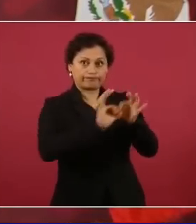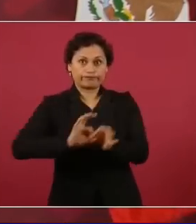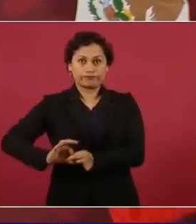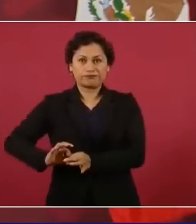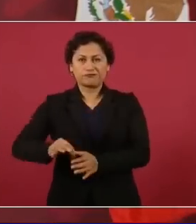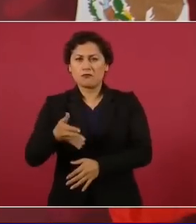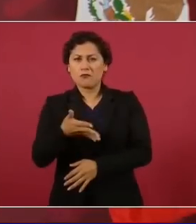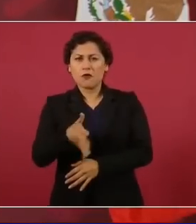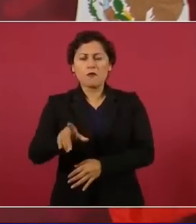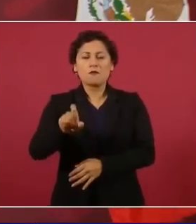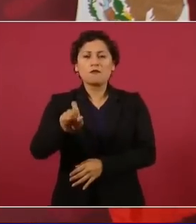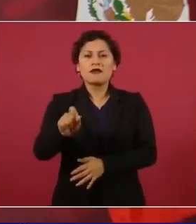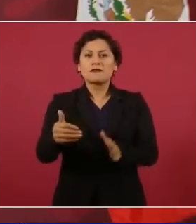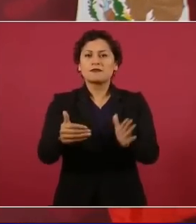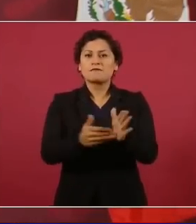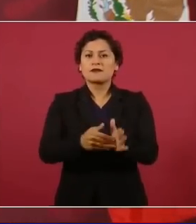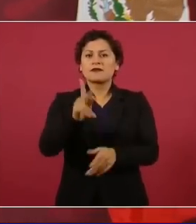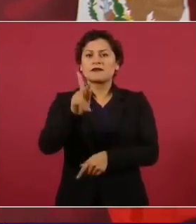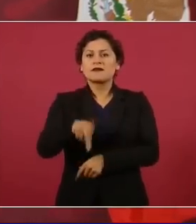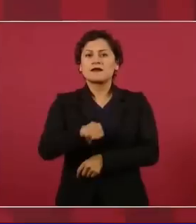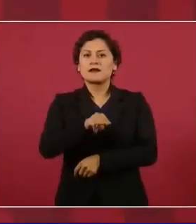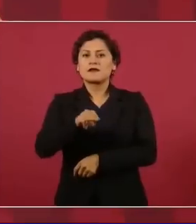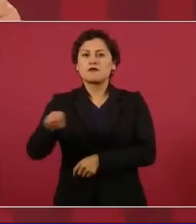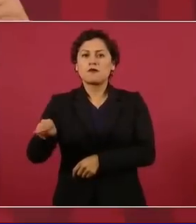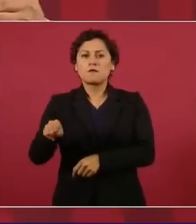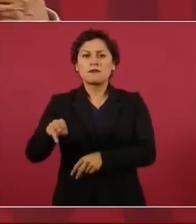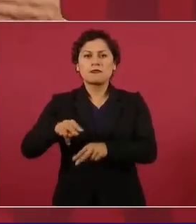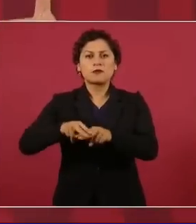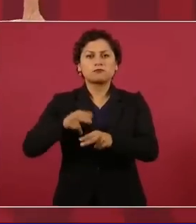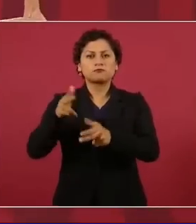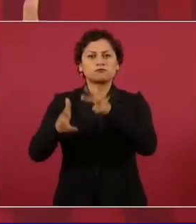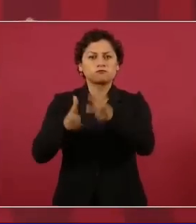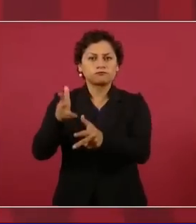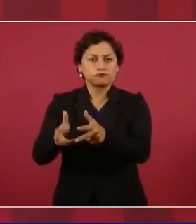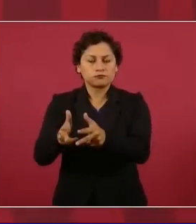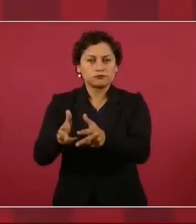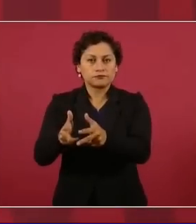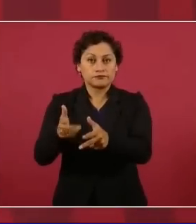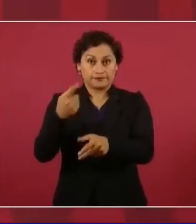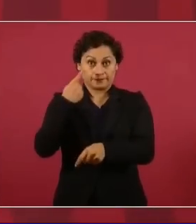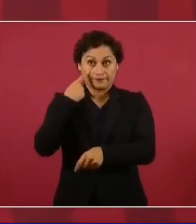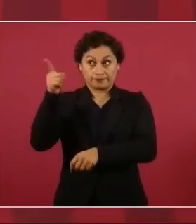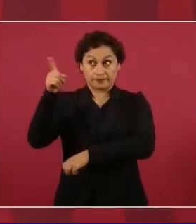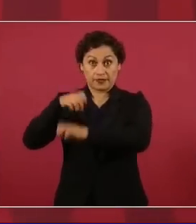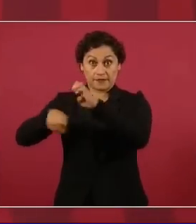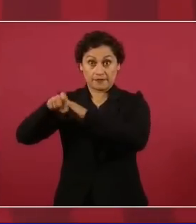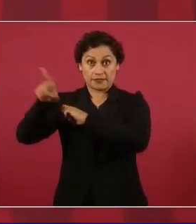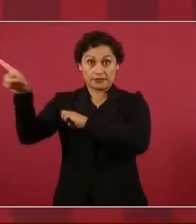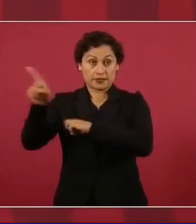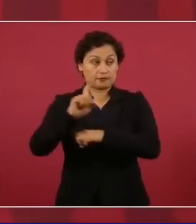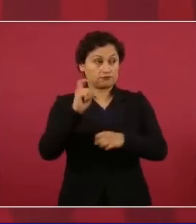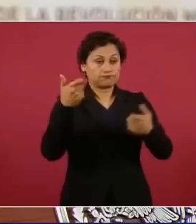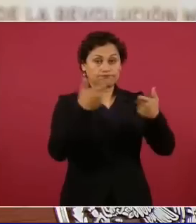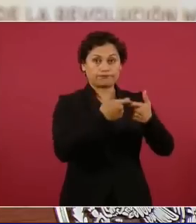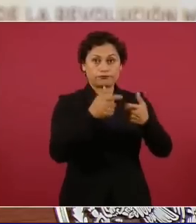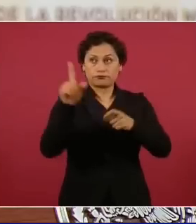vías férreas. Entonces, por cada kilómetro que construía una empresa, el gobierno le